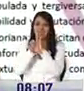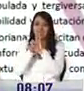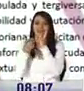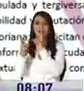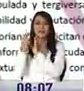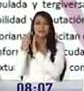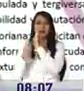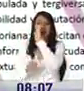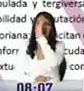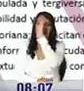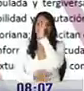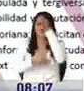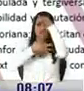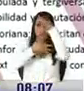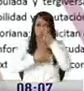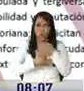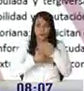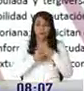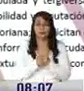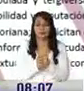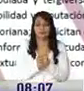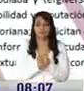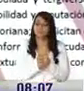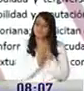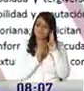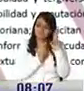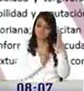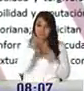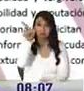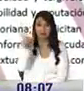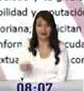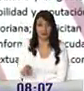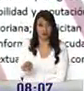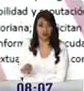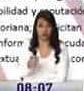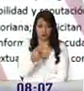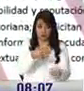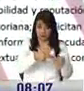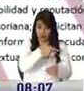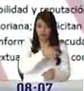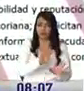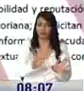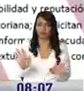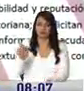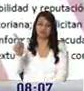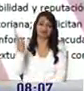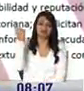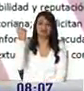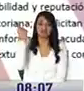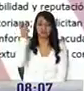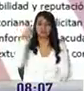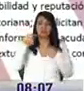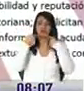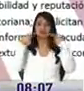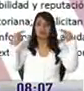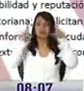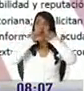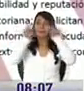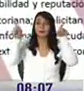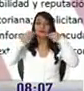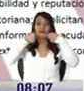reglamentarias siendo falsas las afirmaciones del sujeto ajeno a nuestra institución que menciona la empresa en el video que circula en redes